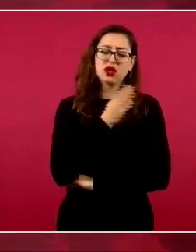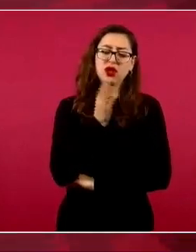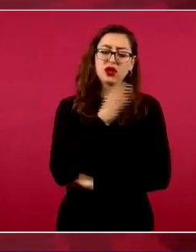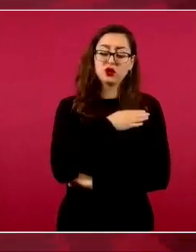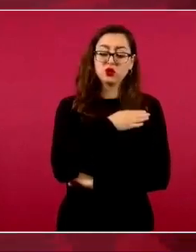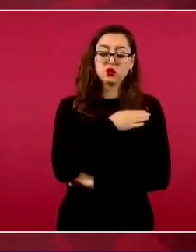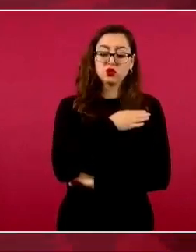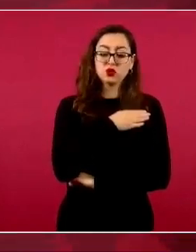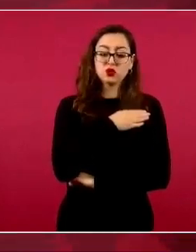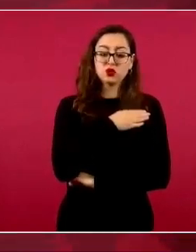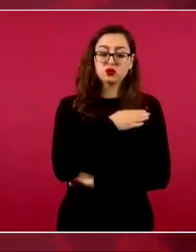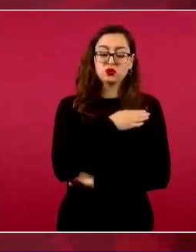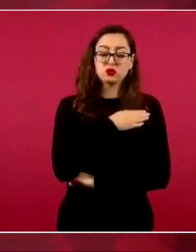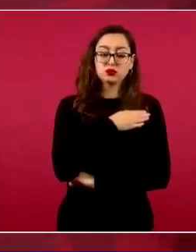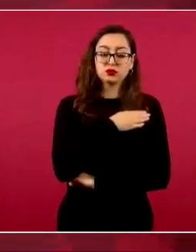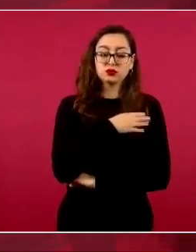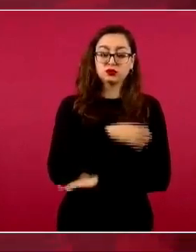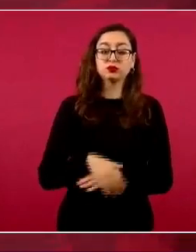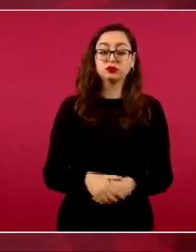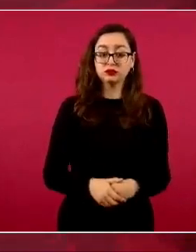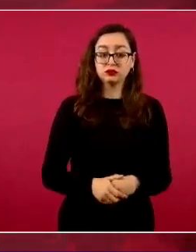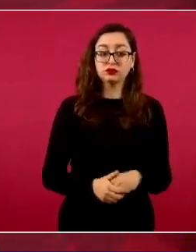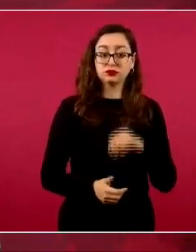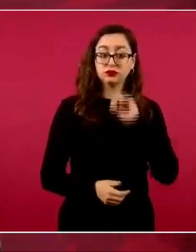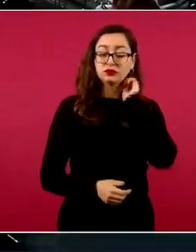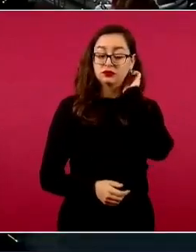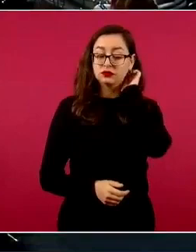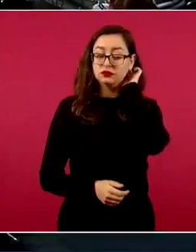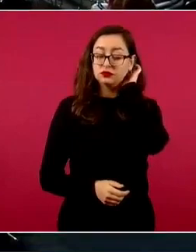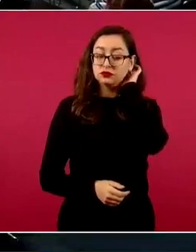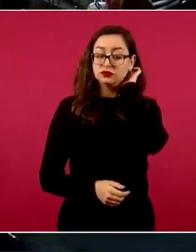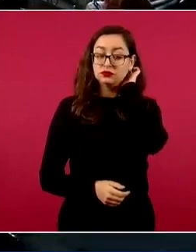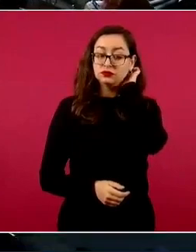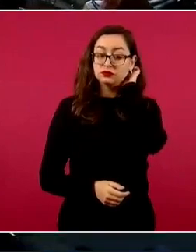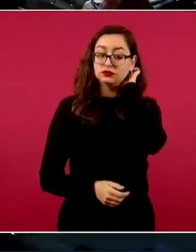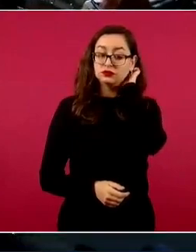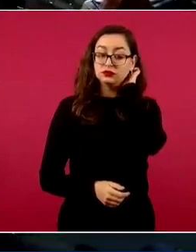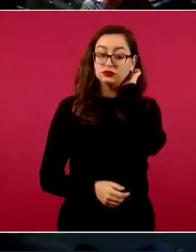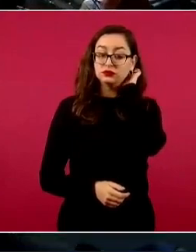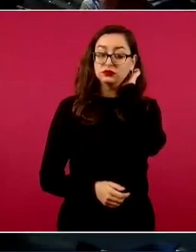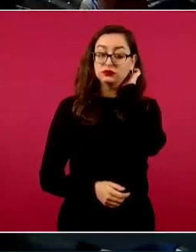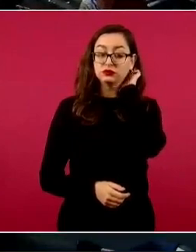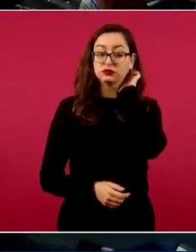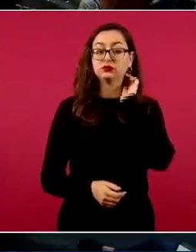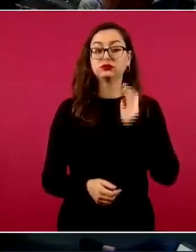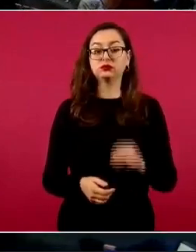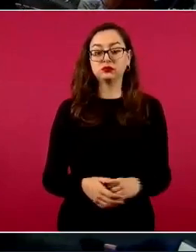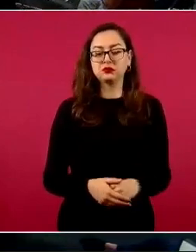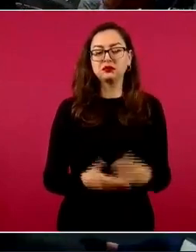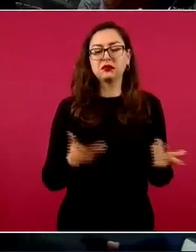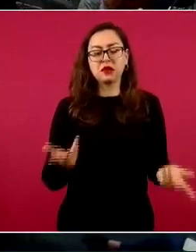Sí, hay del Poder Ejecutivo en los estados, federal, gente en la cárcel,